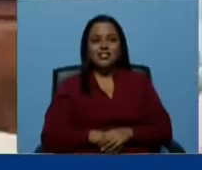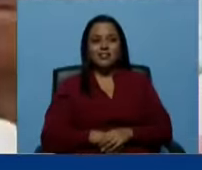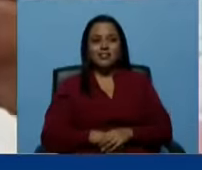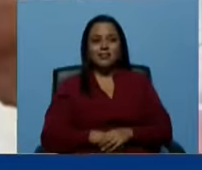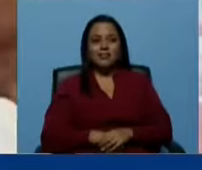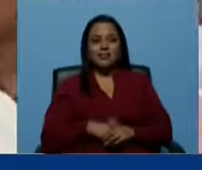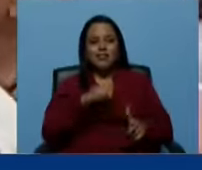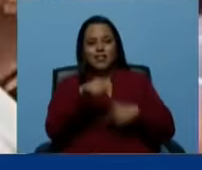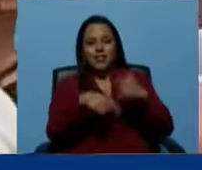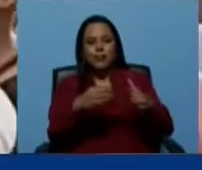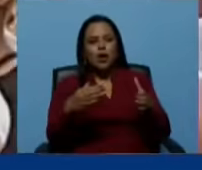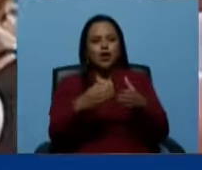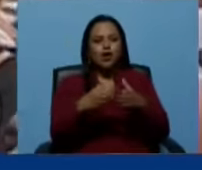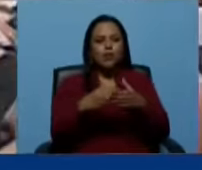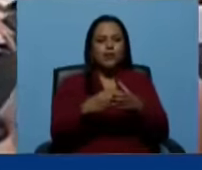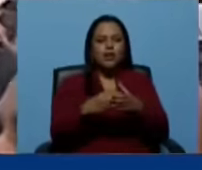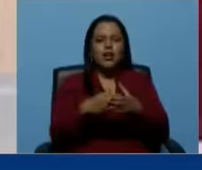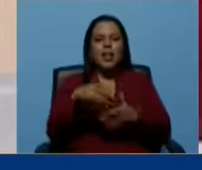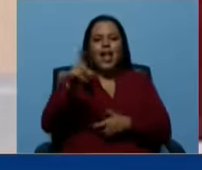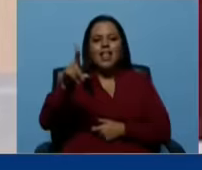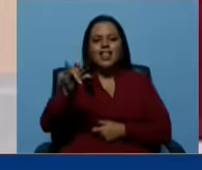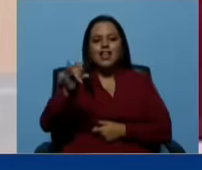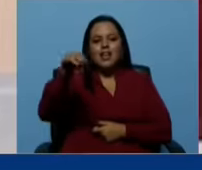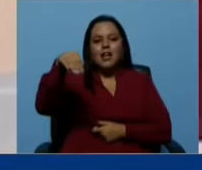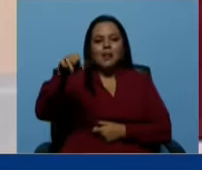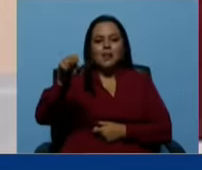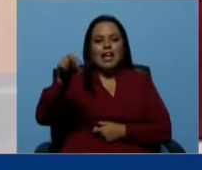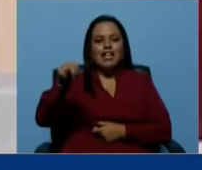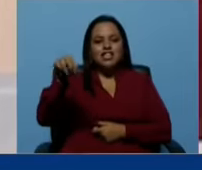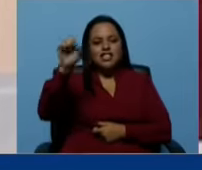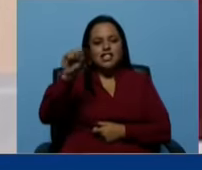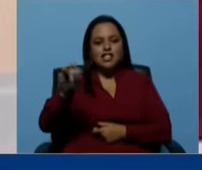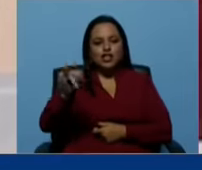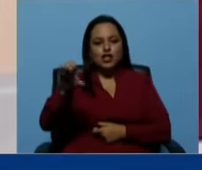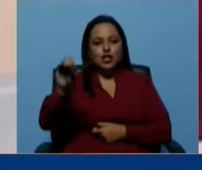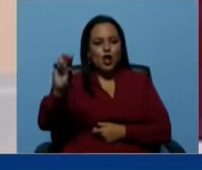Después llegó la Dimensión Latina. Qué buena canción hay de la Dimensión Latina por ahí.